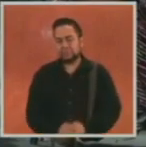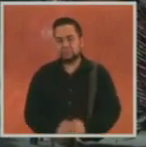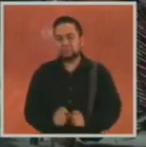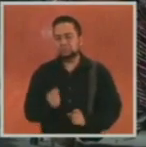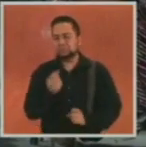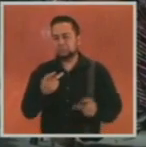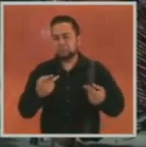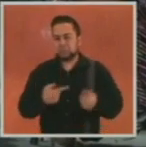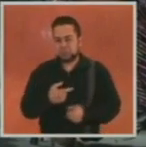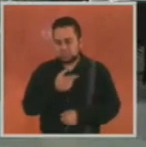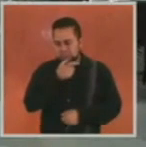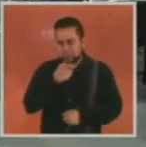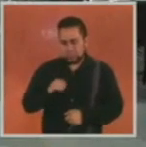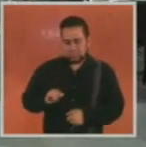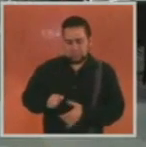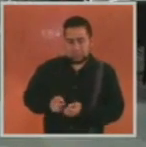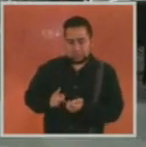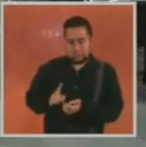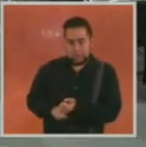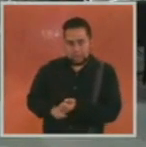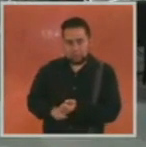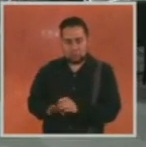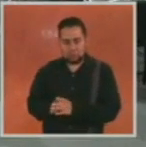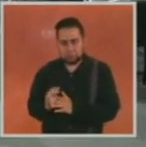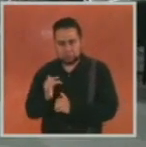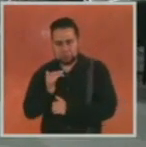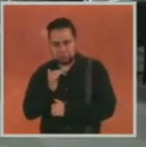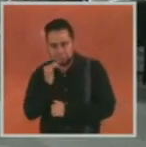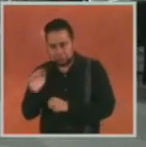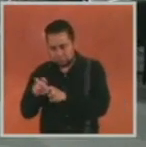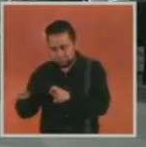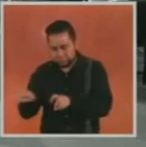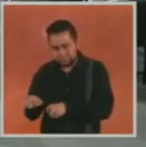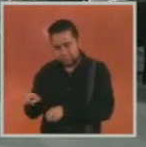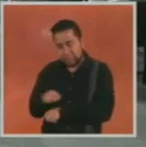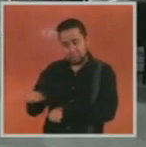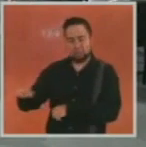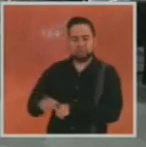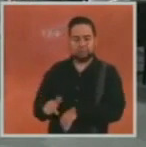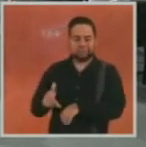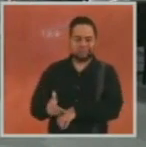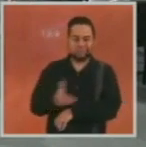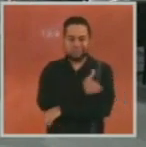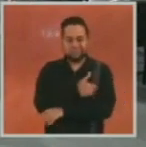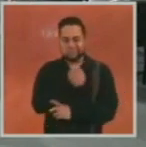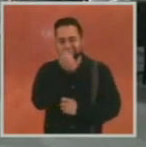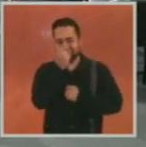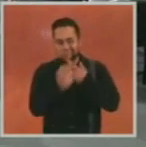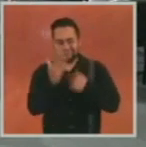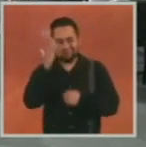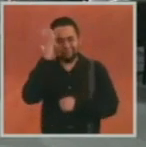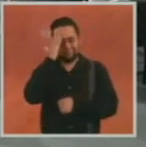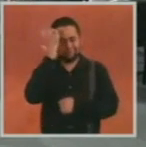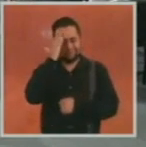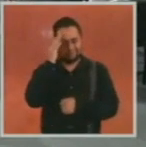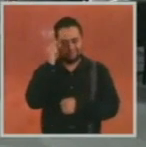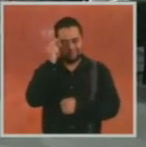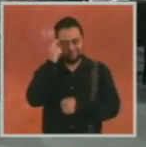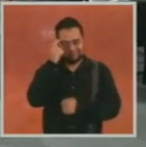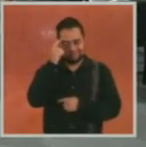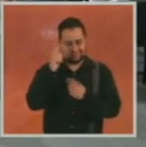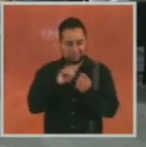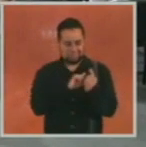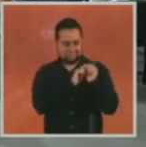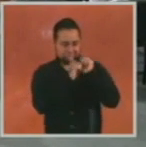intereses internos dentro de todo este complejo de consejeros Porque si antes unas cabezas se convertían ahora